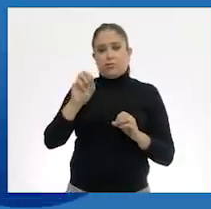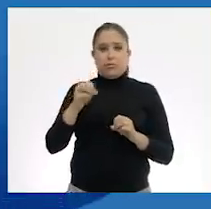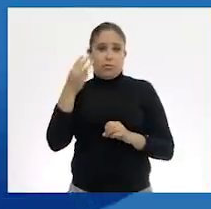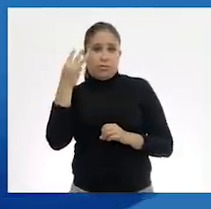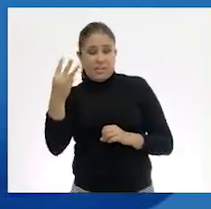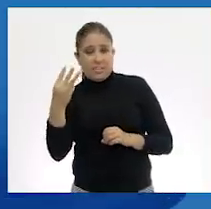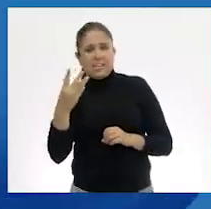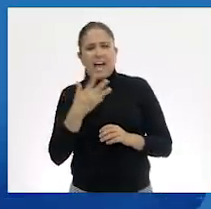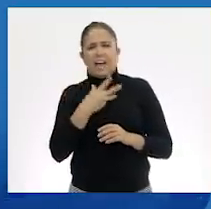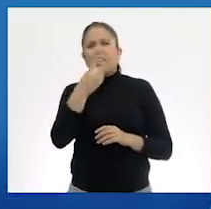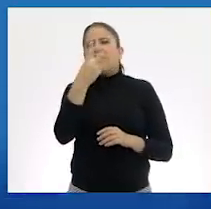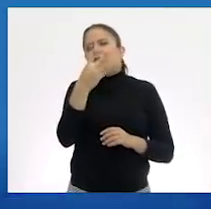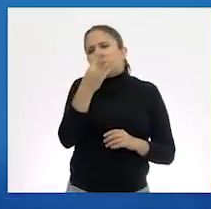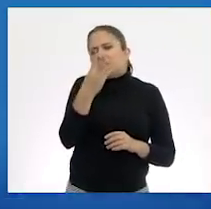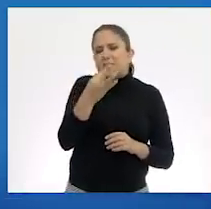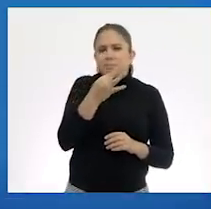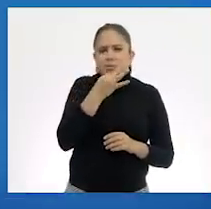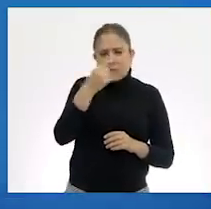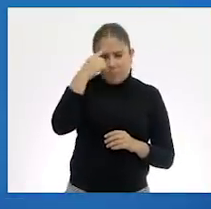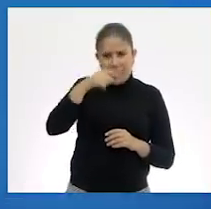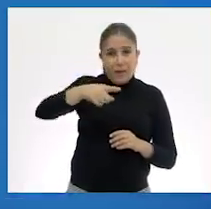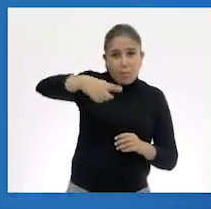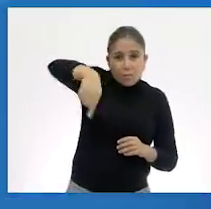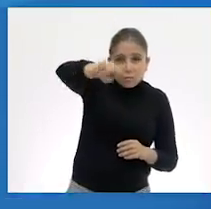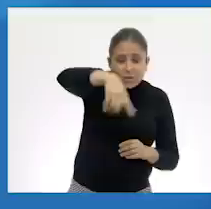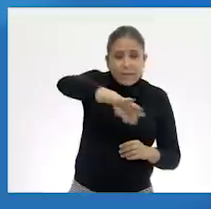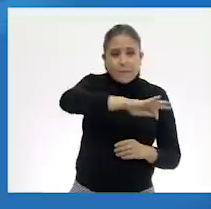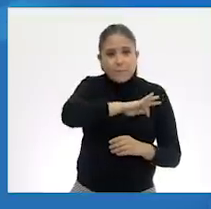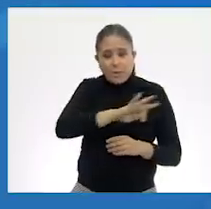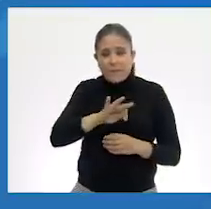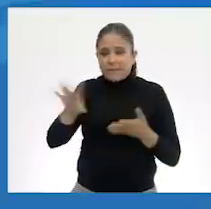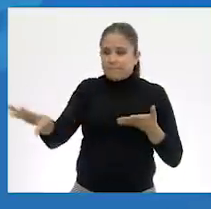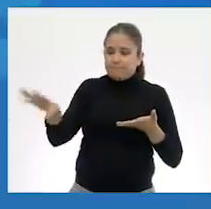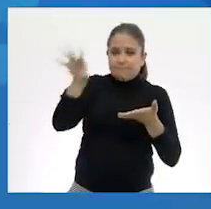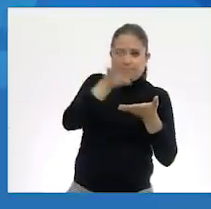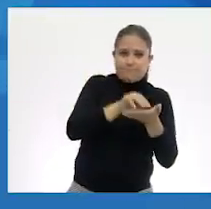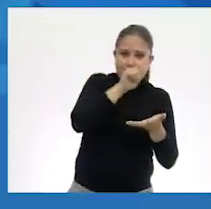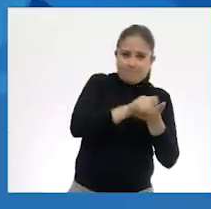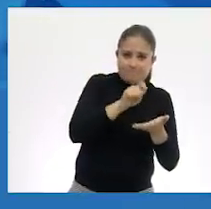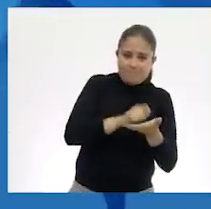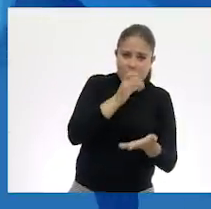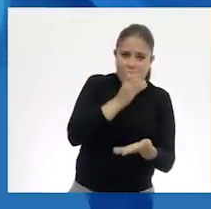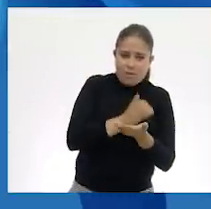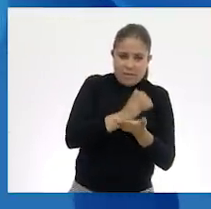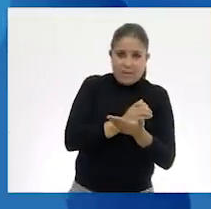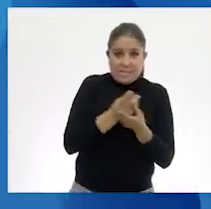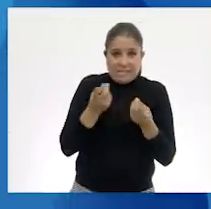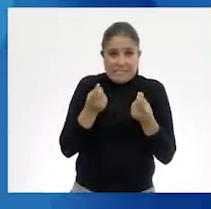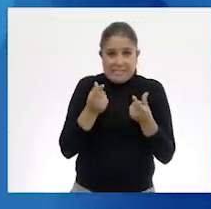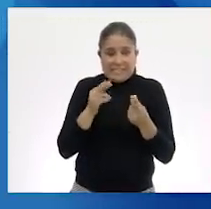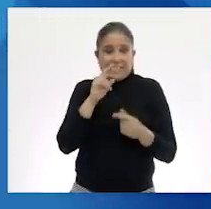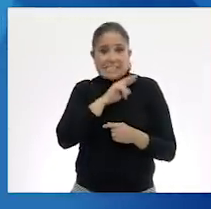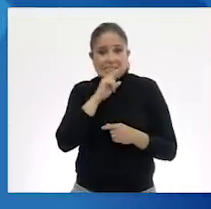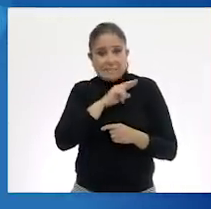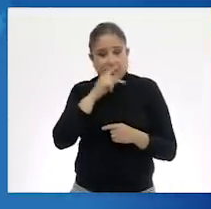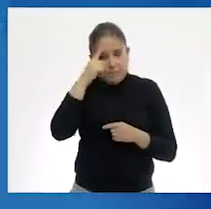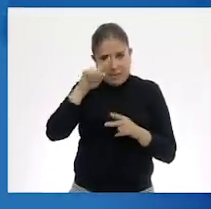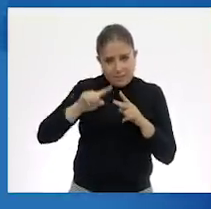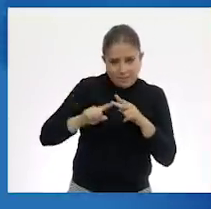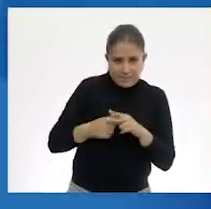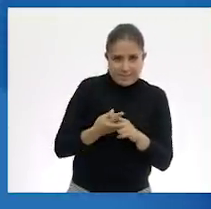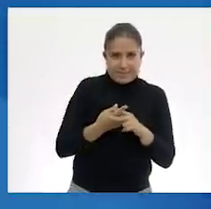darles 2 minutos para que ustedes puedan pasarla a su cuaderno. Hay que apurarnos un poquito para poder